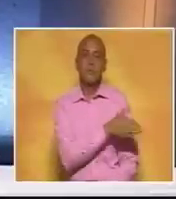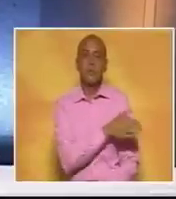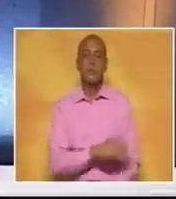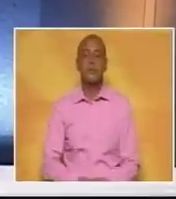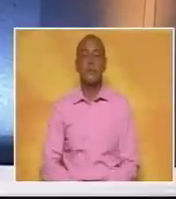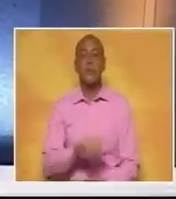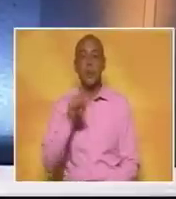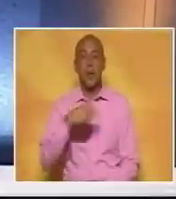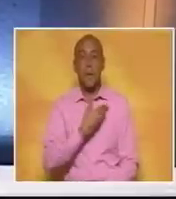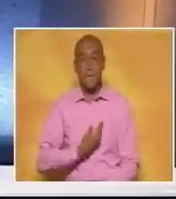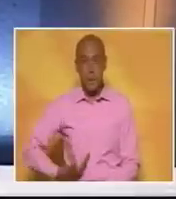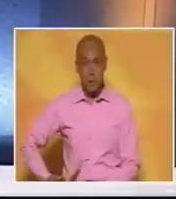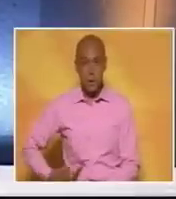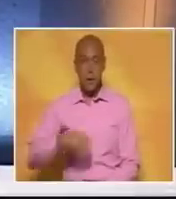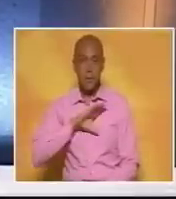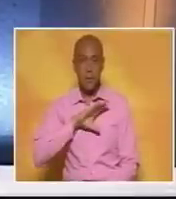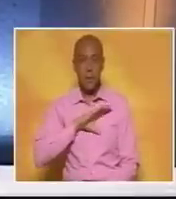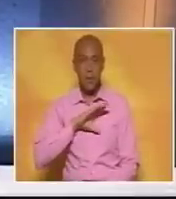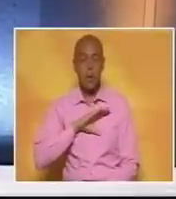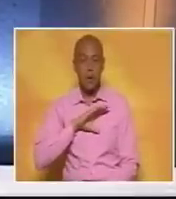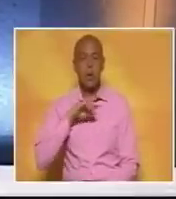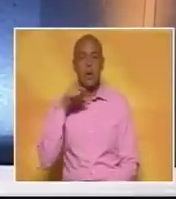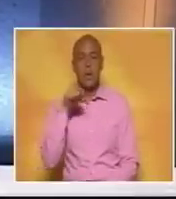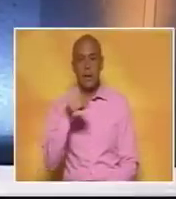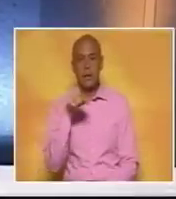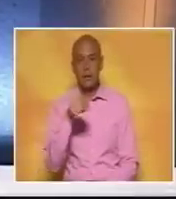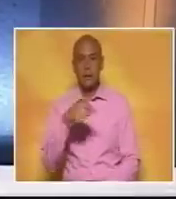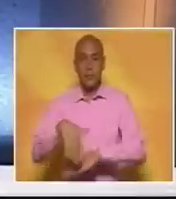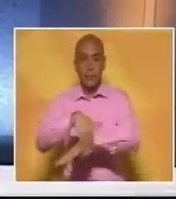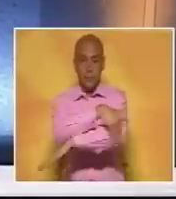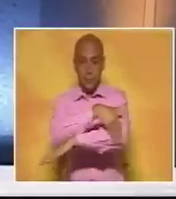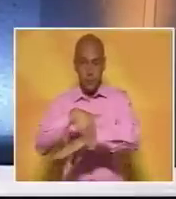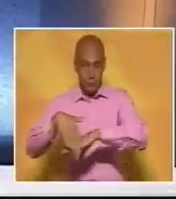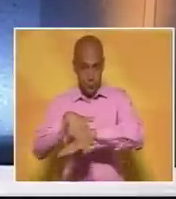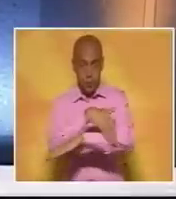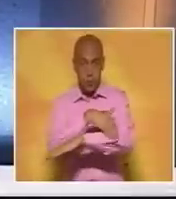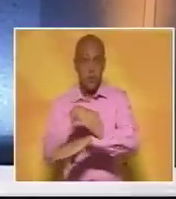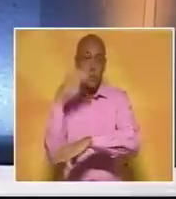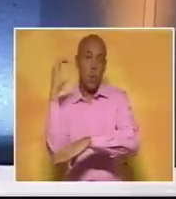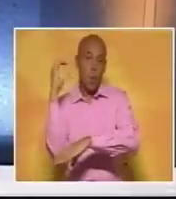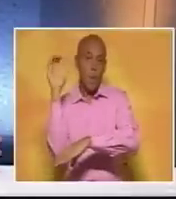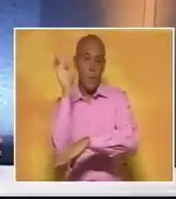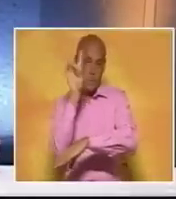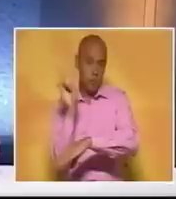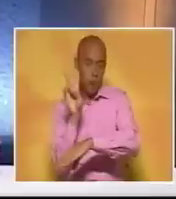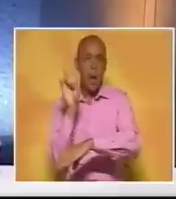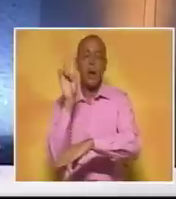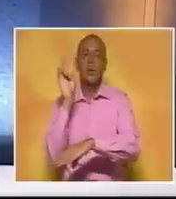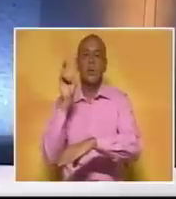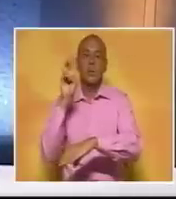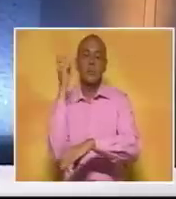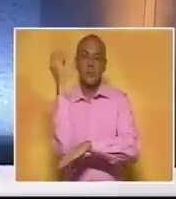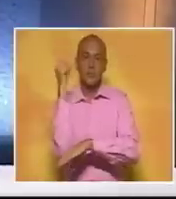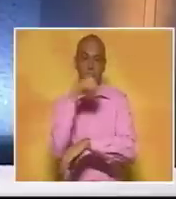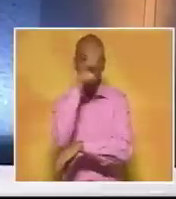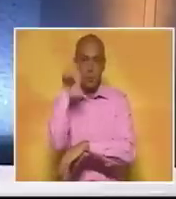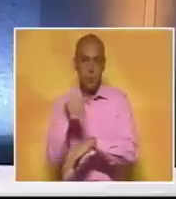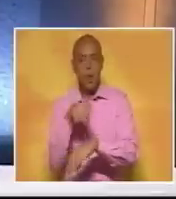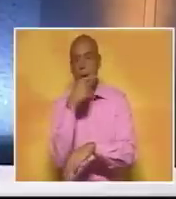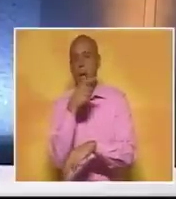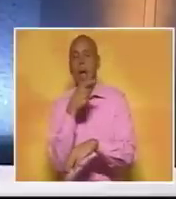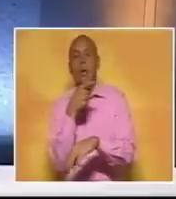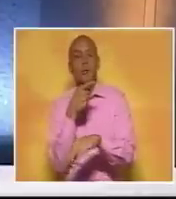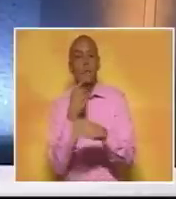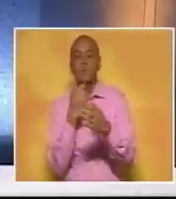El presidente de la Subcomisión de Migración y Asuntos Fronterizos de la Asamblea Nacional, José Gregorio Correa, rechazó declaraciones de autoridades